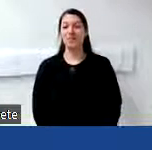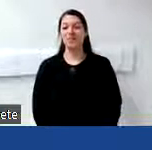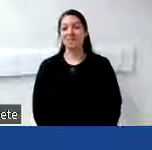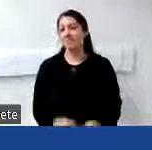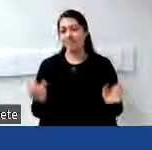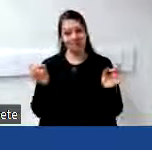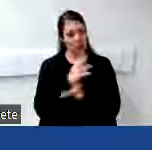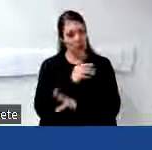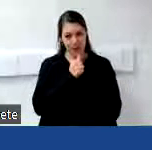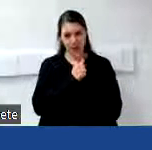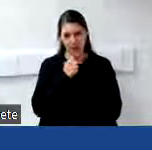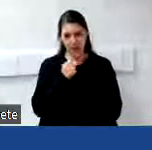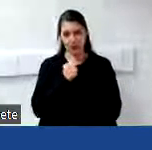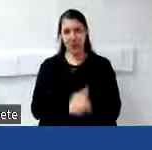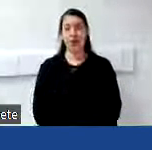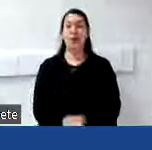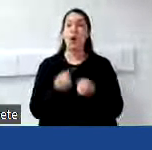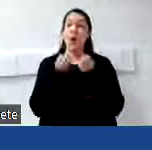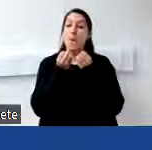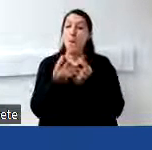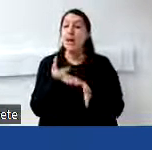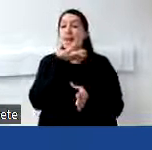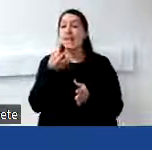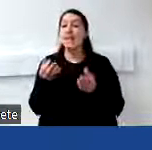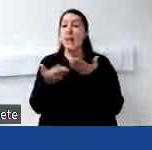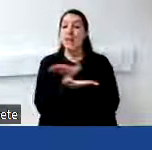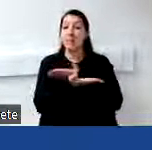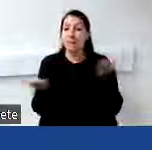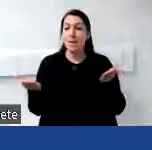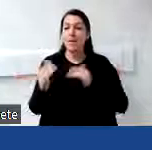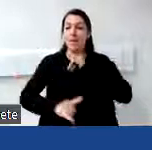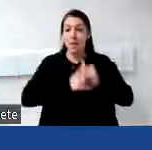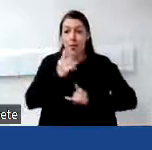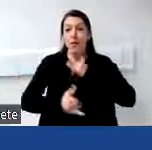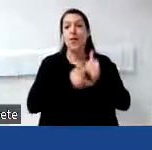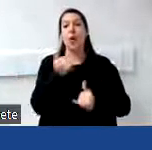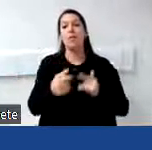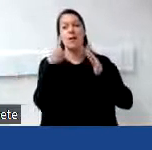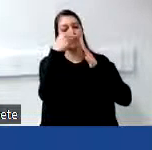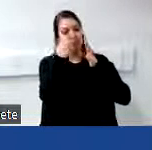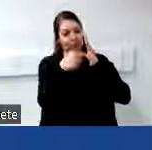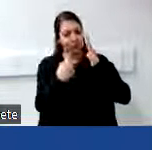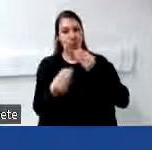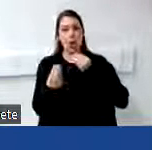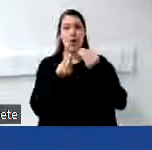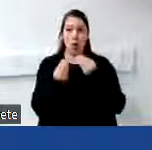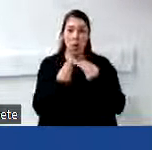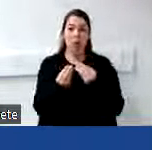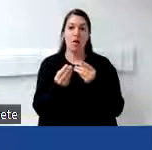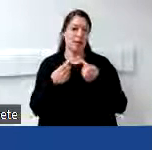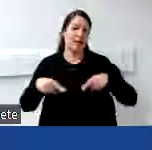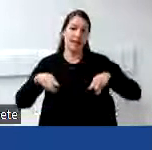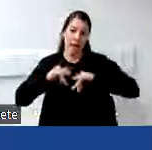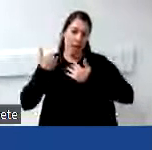Solucionado. Bueno, lo que decía, lo de la presentación de los informes y bueno, los itinerarios, ¿qué son y cómo generamos los mismos? Que es un poco de lo que